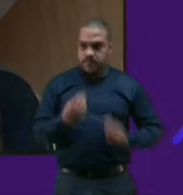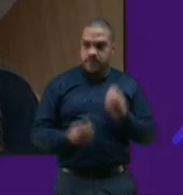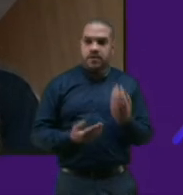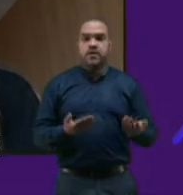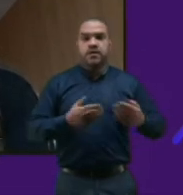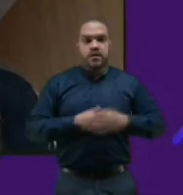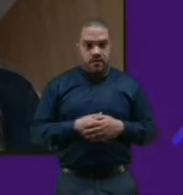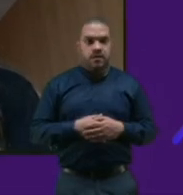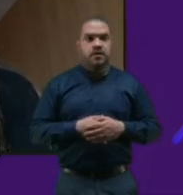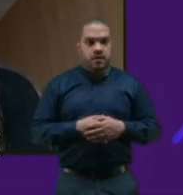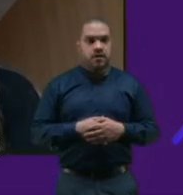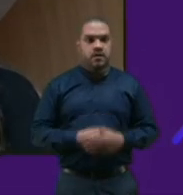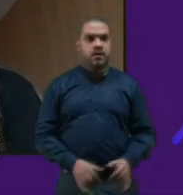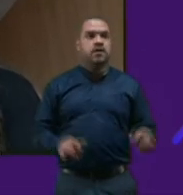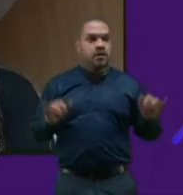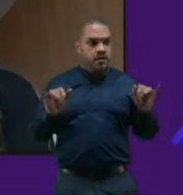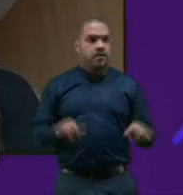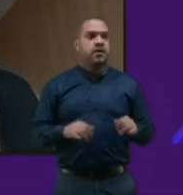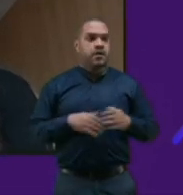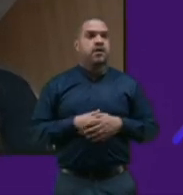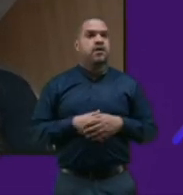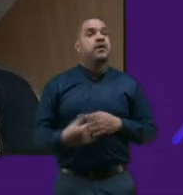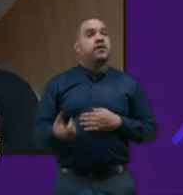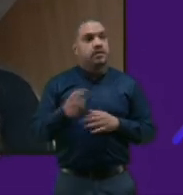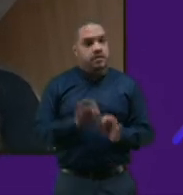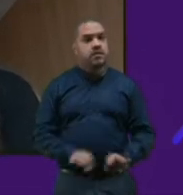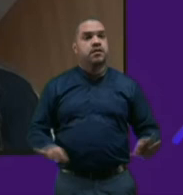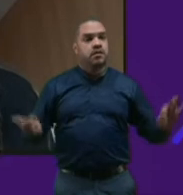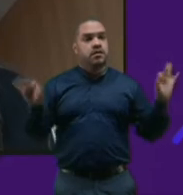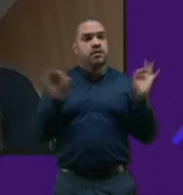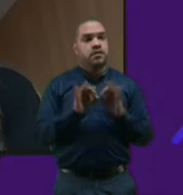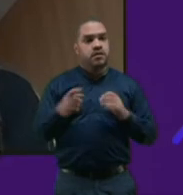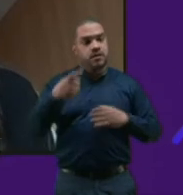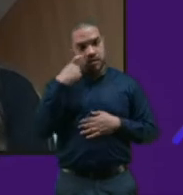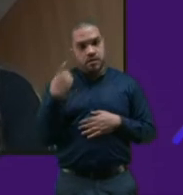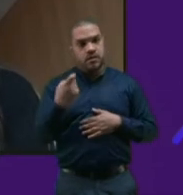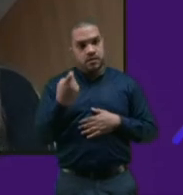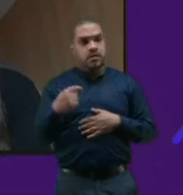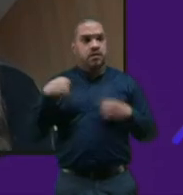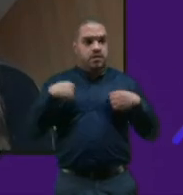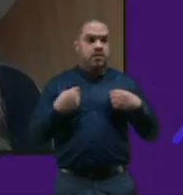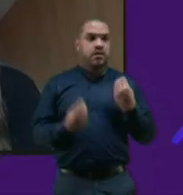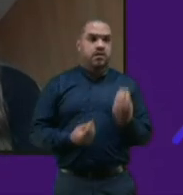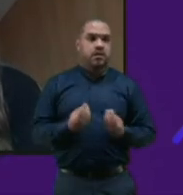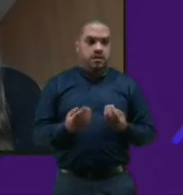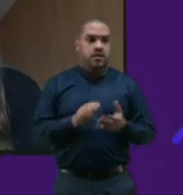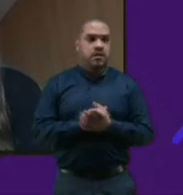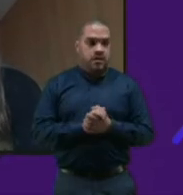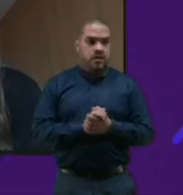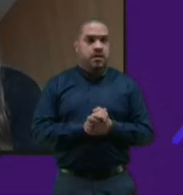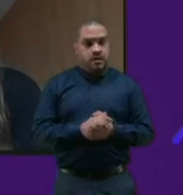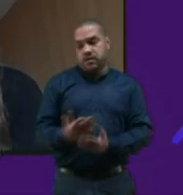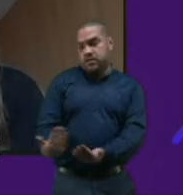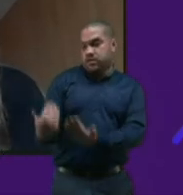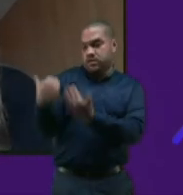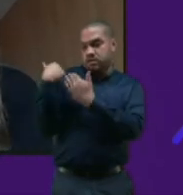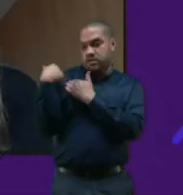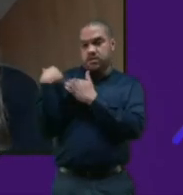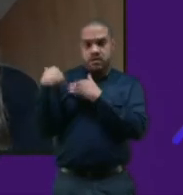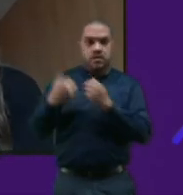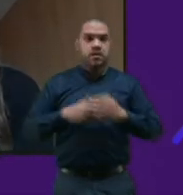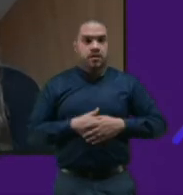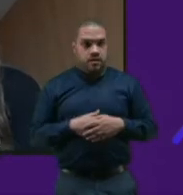mundo le halaga que lo busquen para pedirle consejos. Hay gente que no tiene tiempo y le dirá a uno que no porque son muy responsables, pero